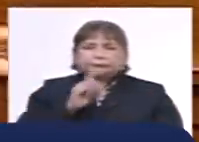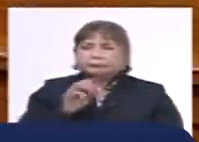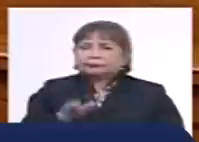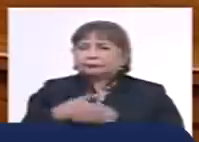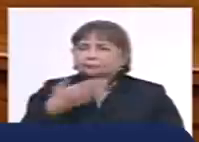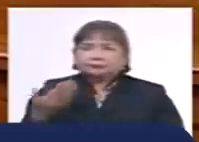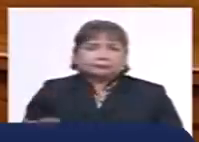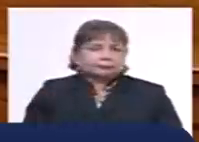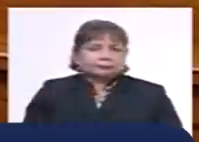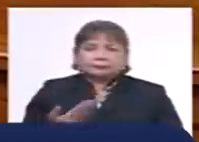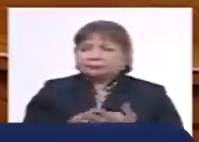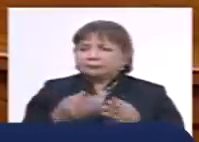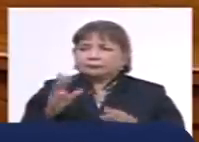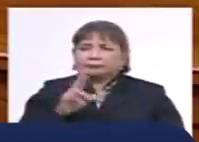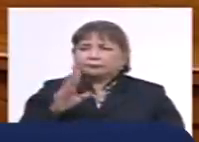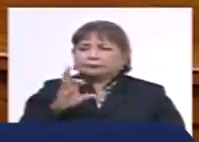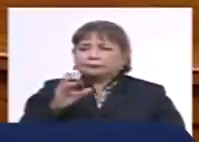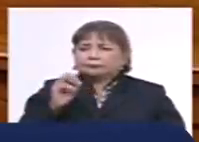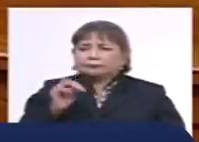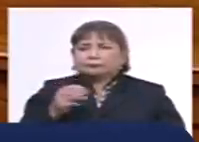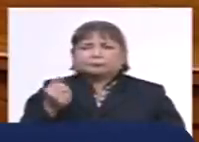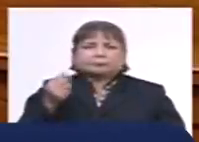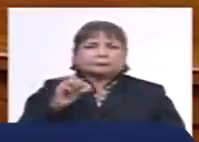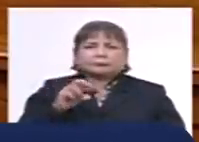que no existe reforma agraria,